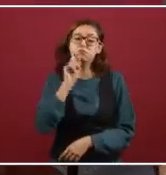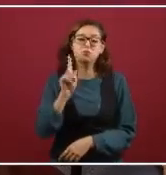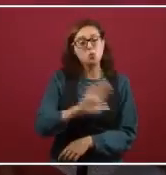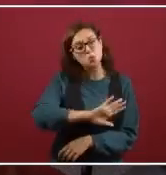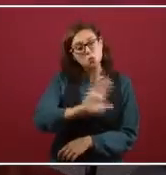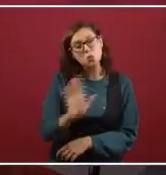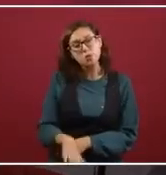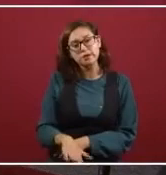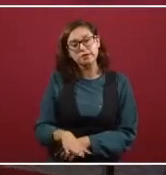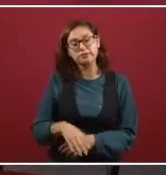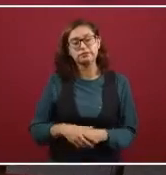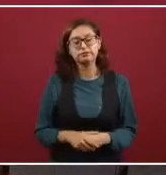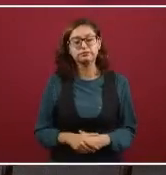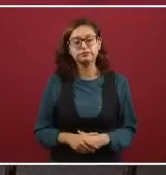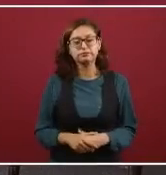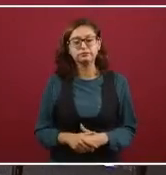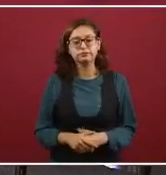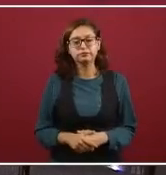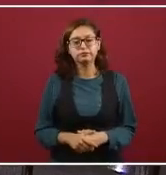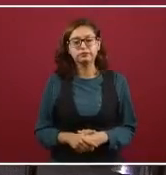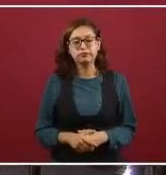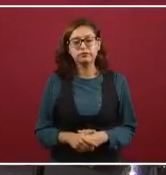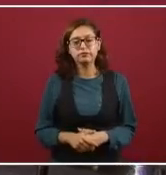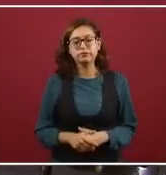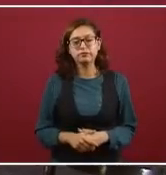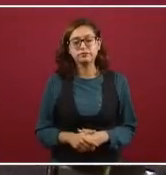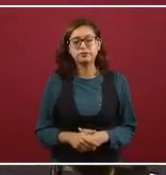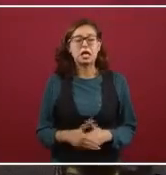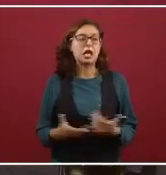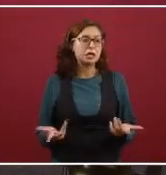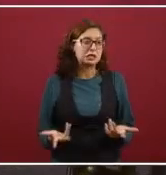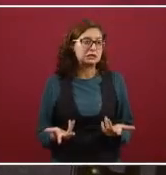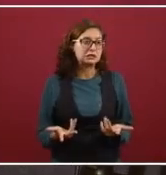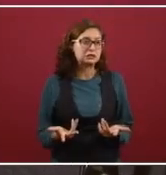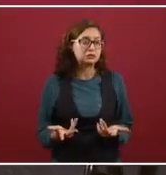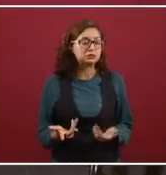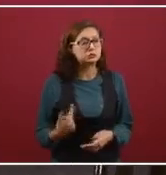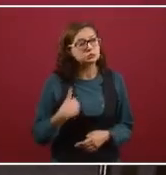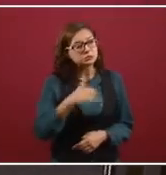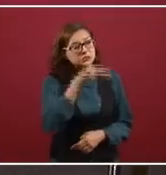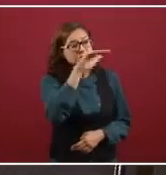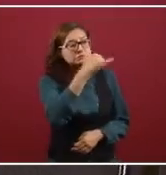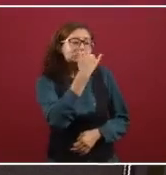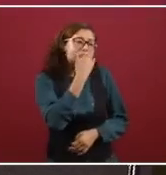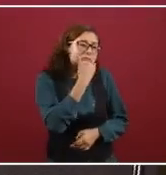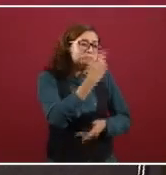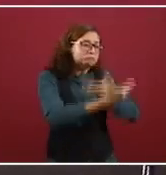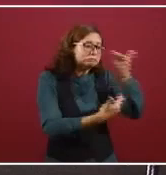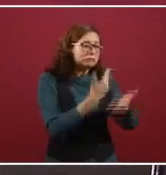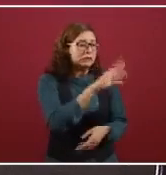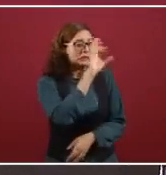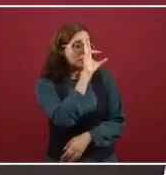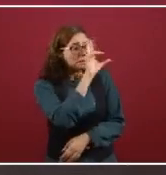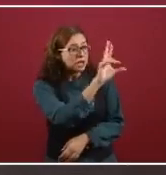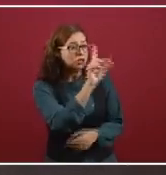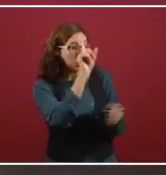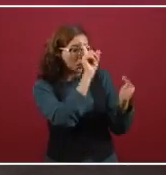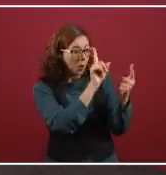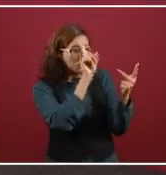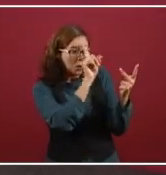Entonces, lo que en otro momento yo podría darles como una opinión respetuosa, hoy en día es algo distinto. Nos asiste la razón y la